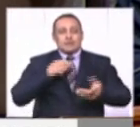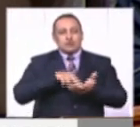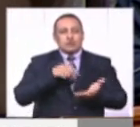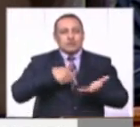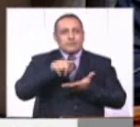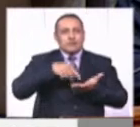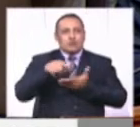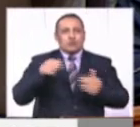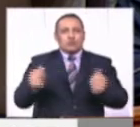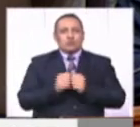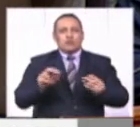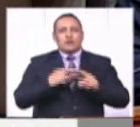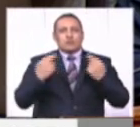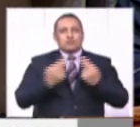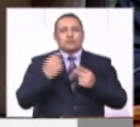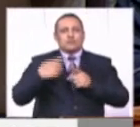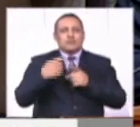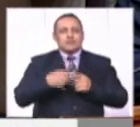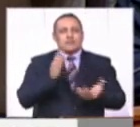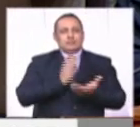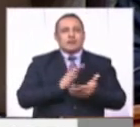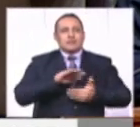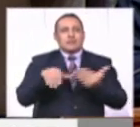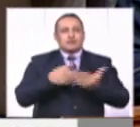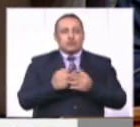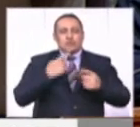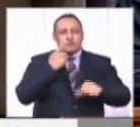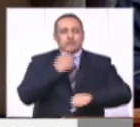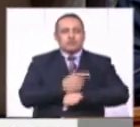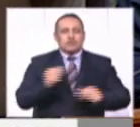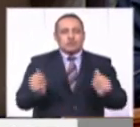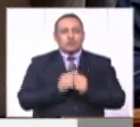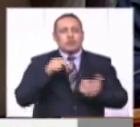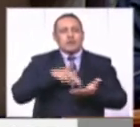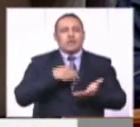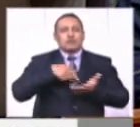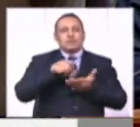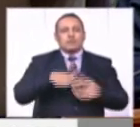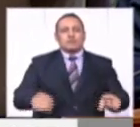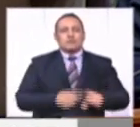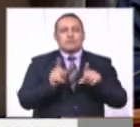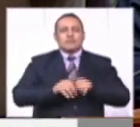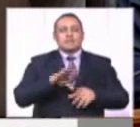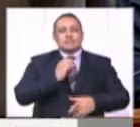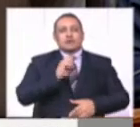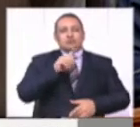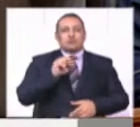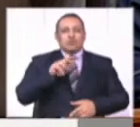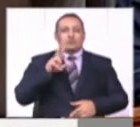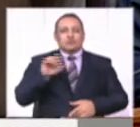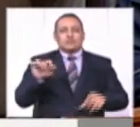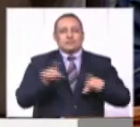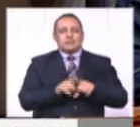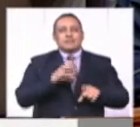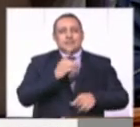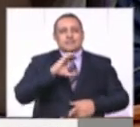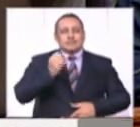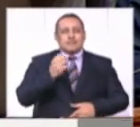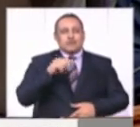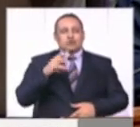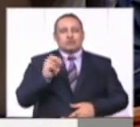para la realización de la audiencia a las partes en el caso del denunciado mediante la notificación 01 23c